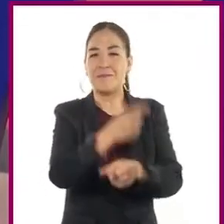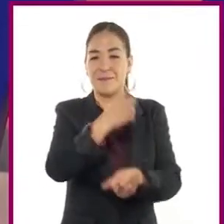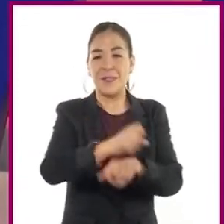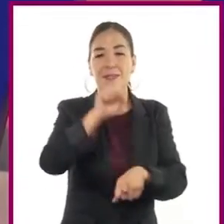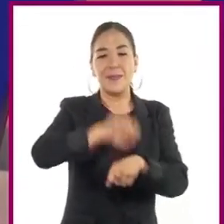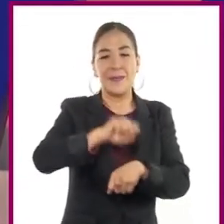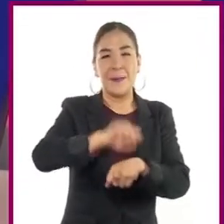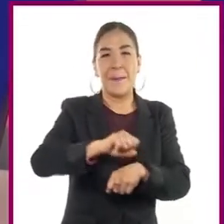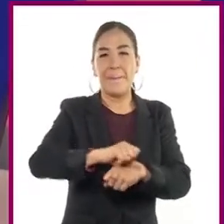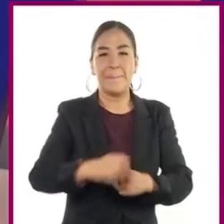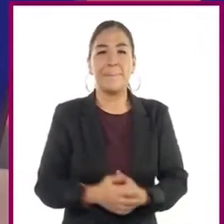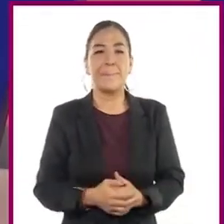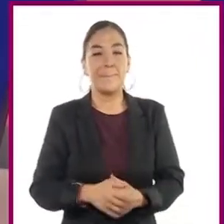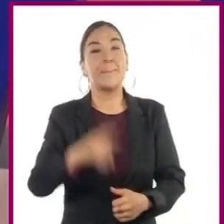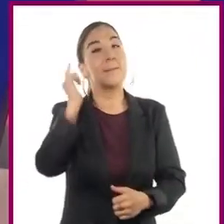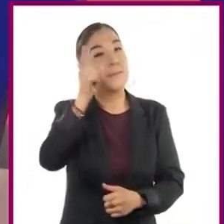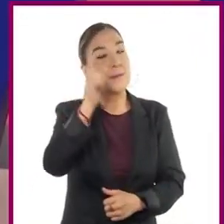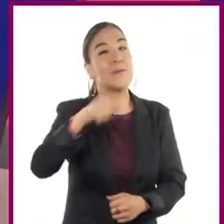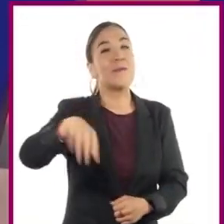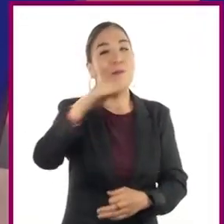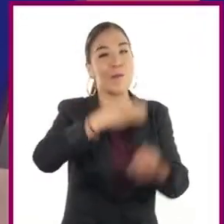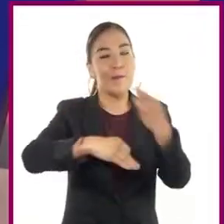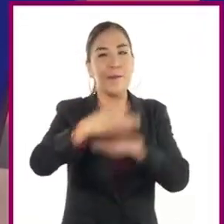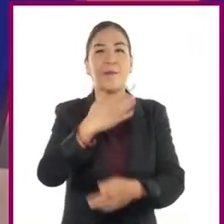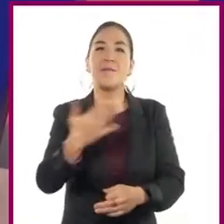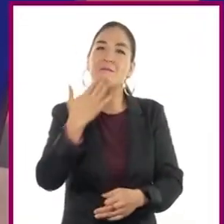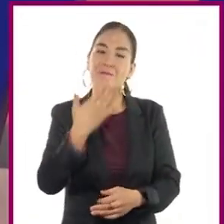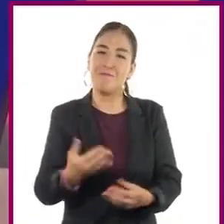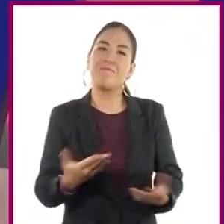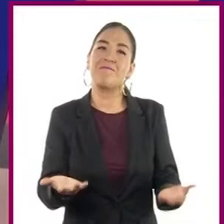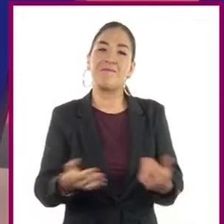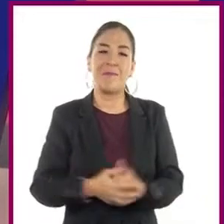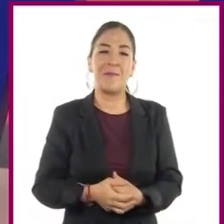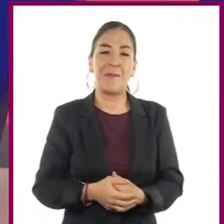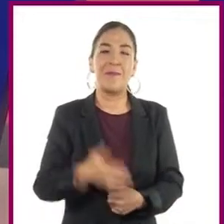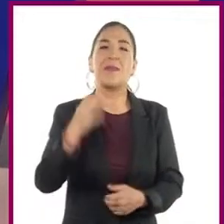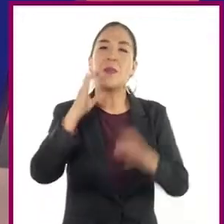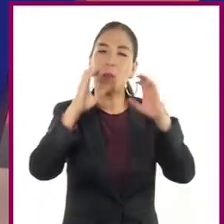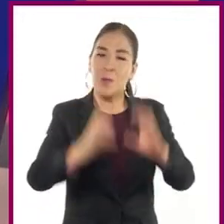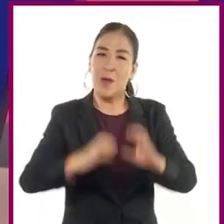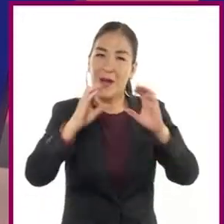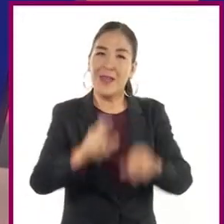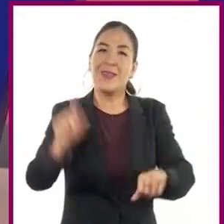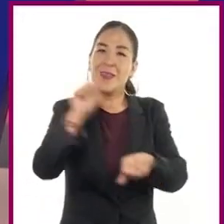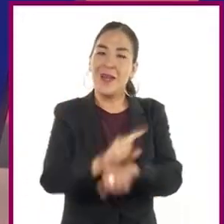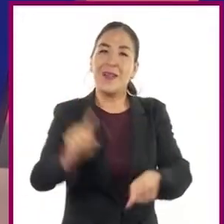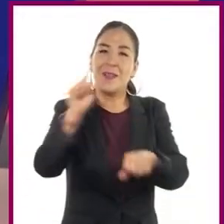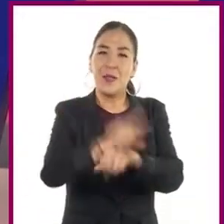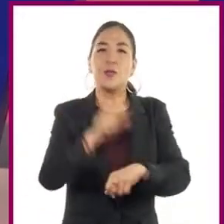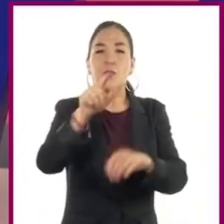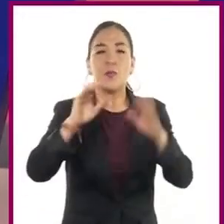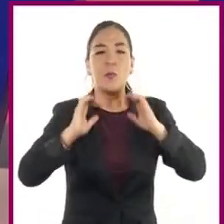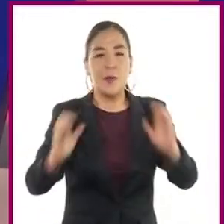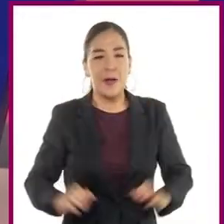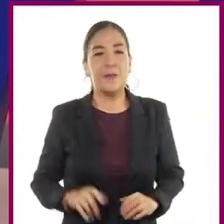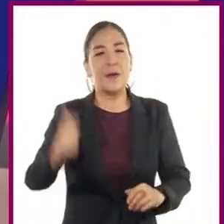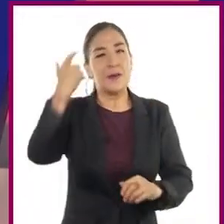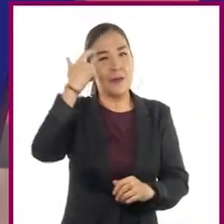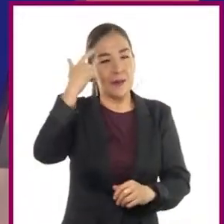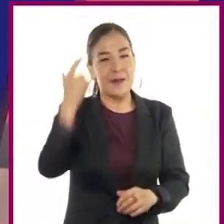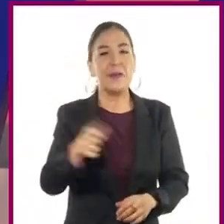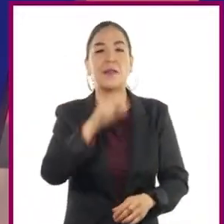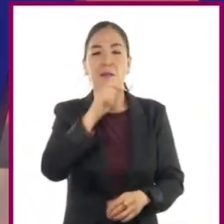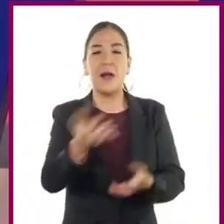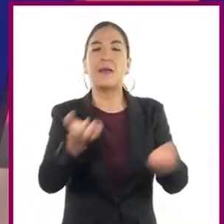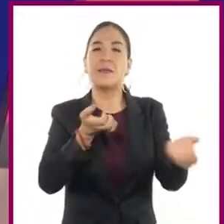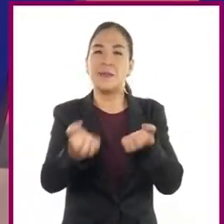secundaria. Espero de todo corazón se encuentren bien, cuidando cada día su salud física, mental,